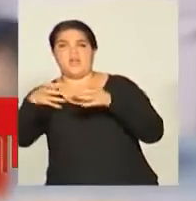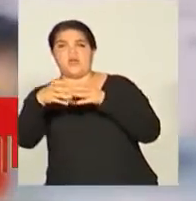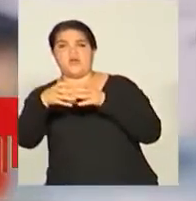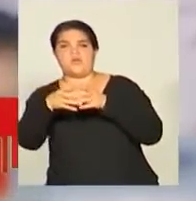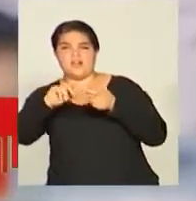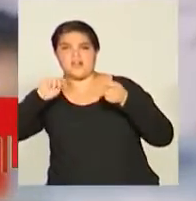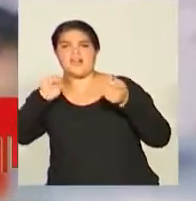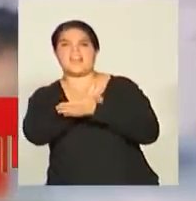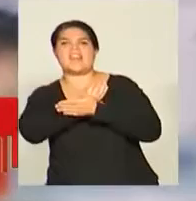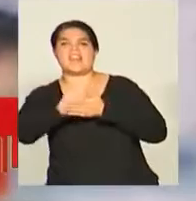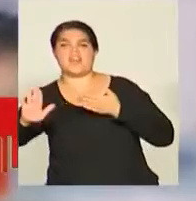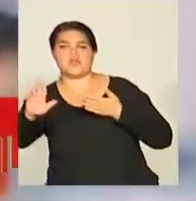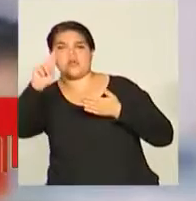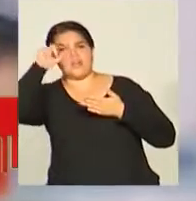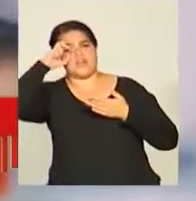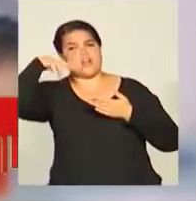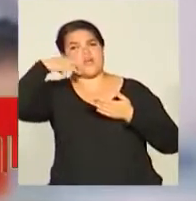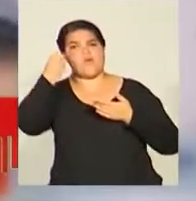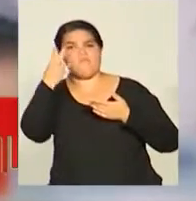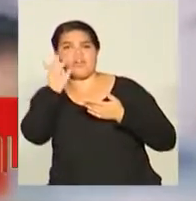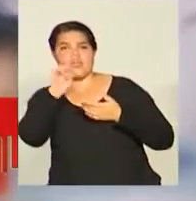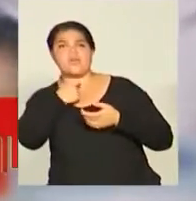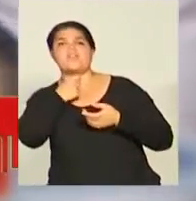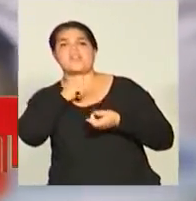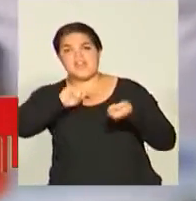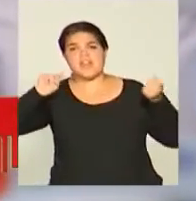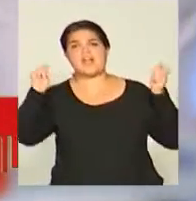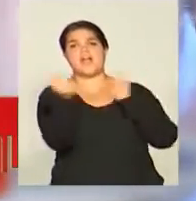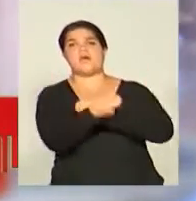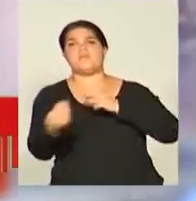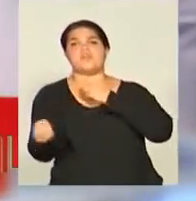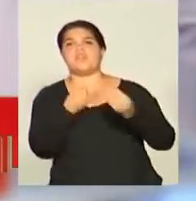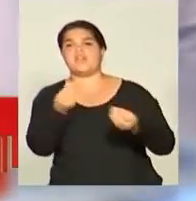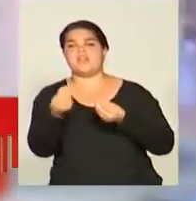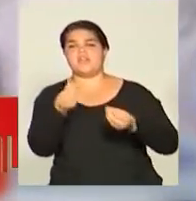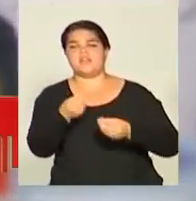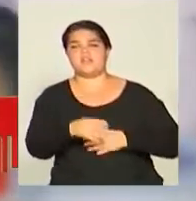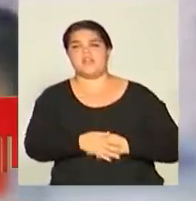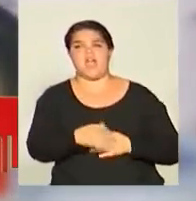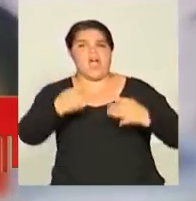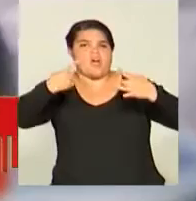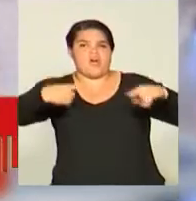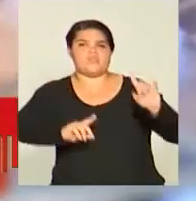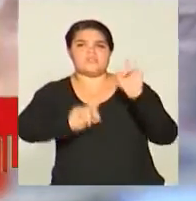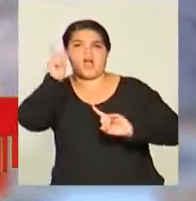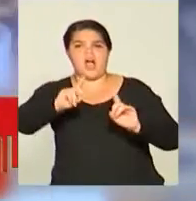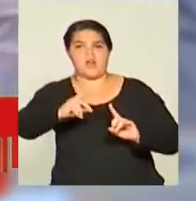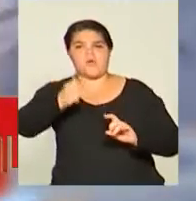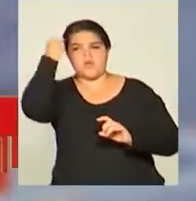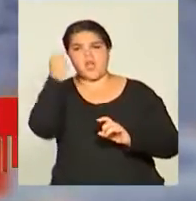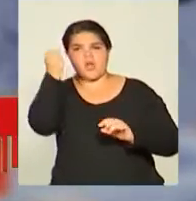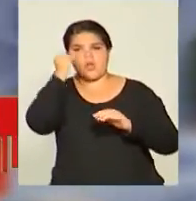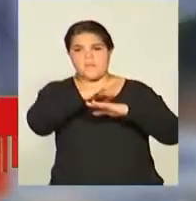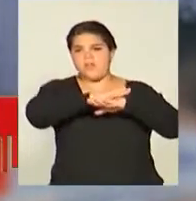segunda vuelta, lo que está pidiendo es un giro hacia el centro, un giro hacia la moderación o cierta racionalidad económica, pero no